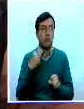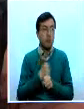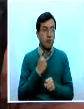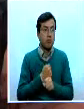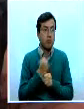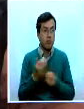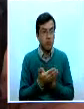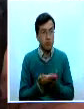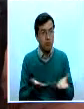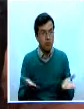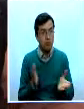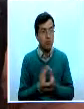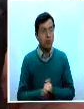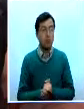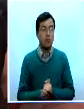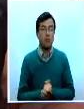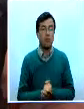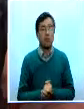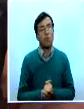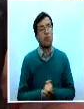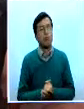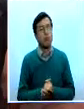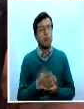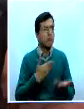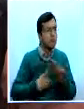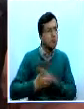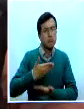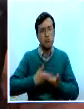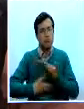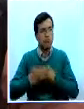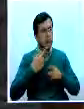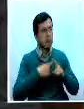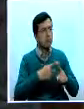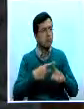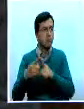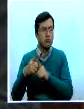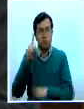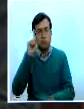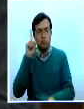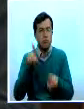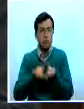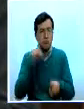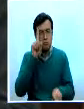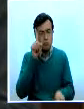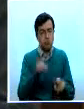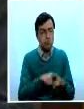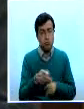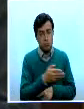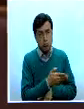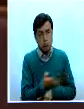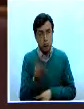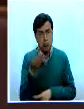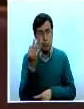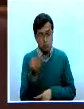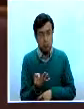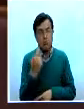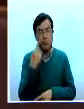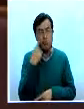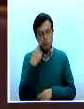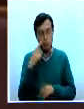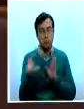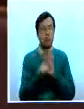espacios donde se va a permitir discutir entre los diferentes actores y llegar a acuerdos para poder nosotros instrumentalizar